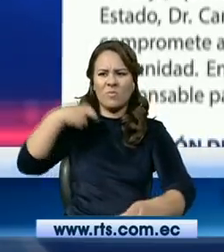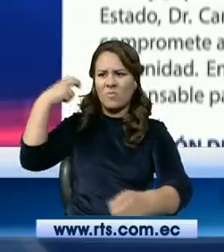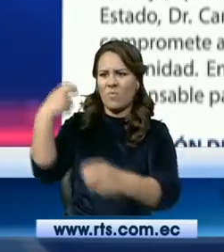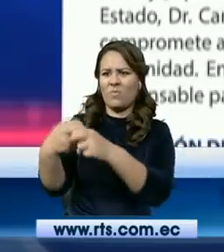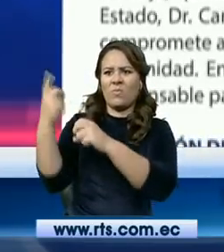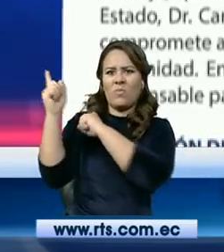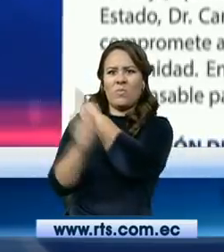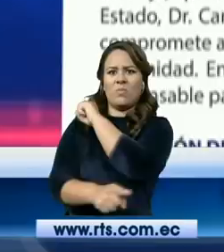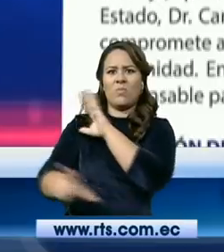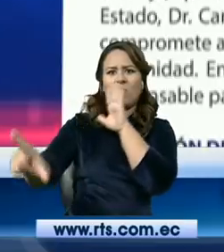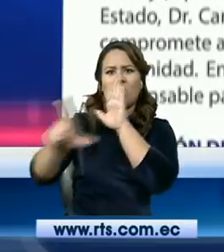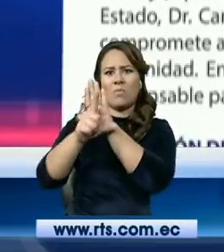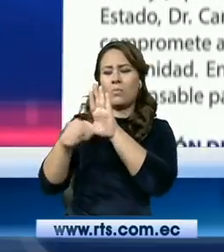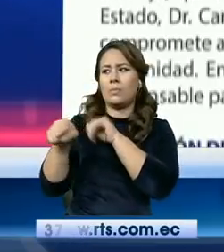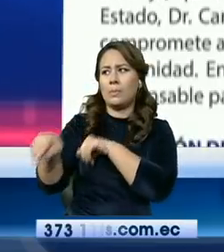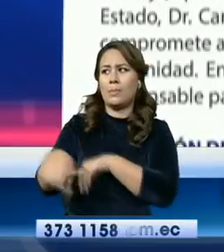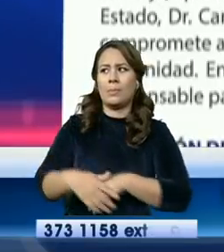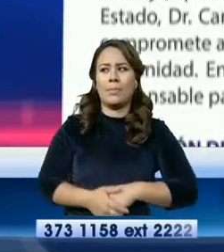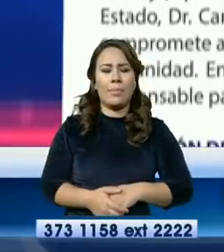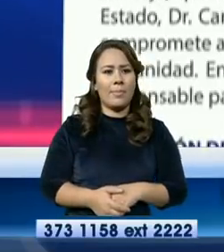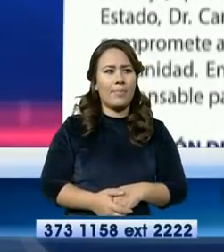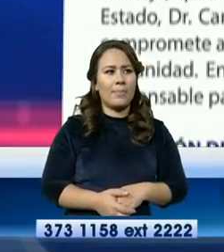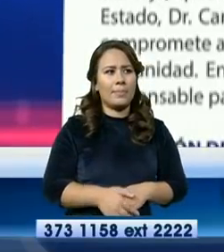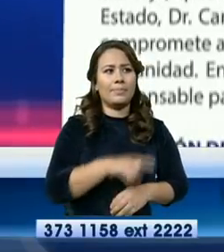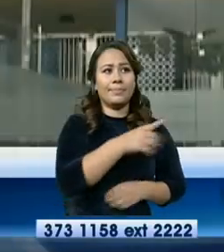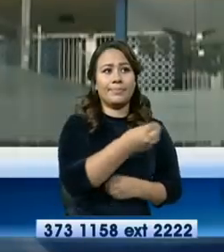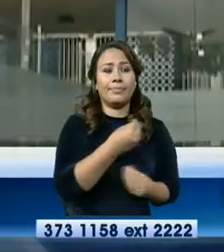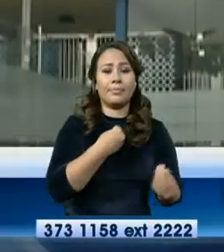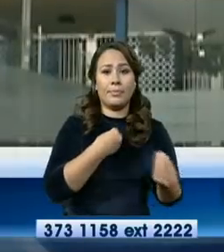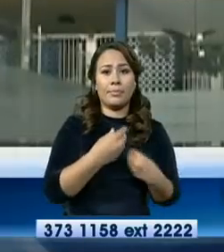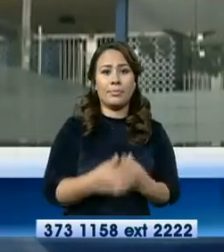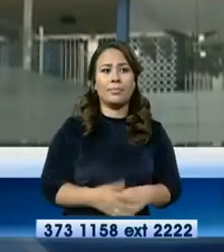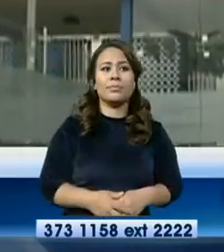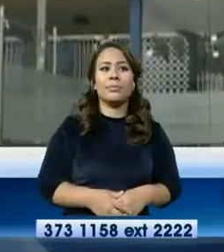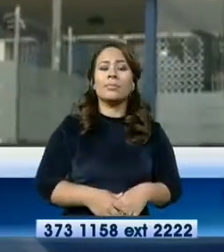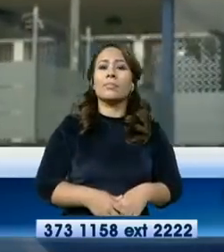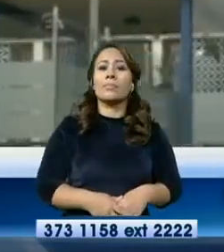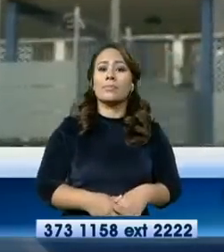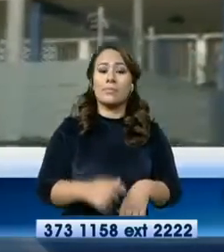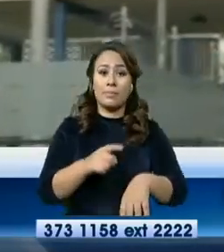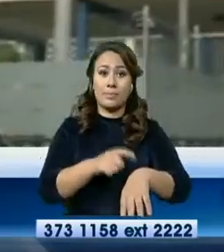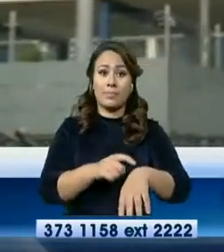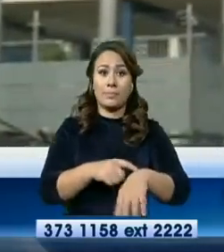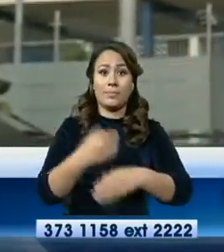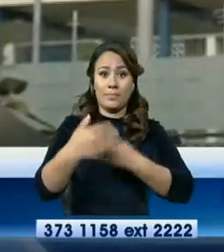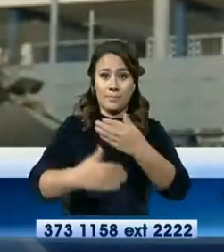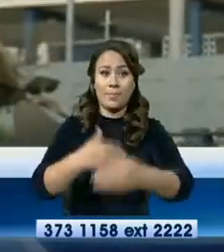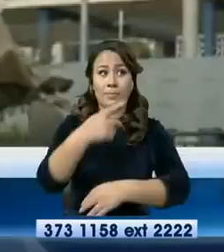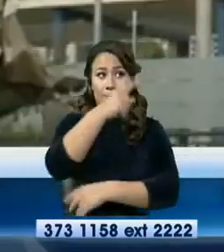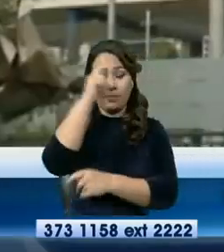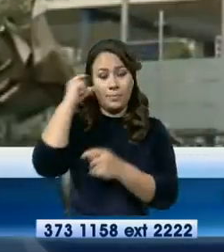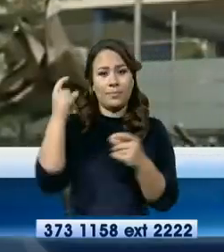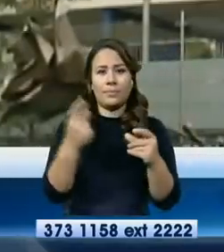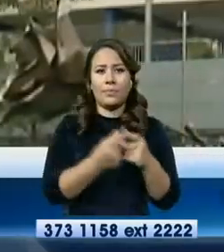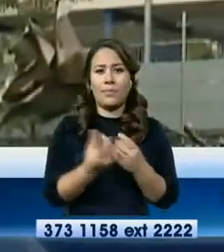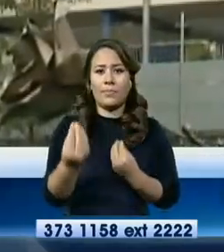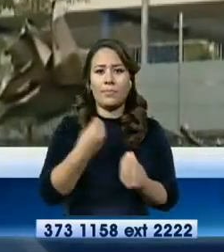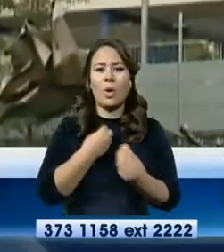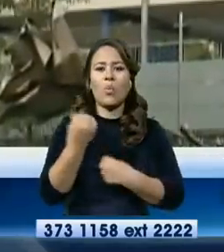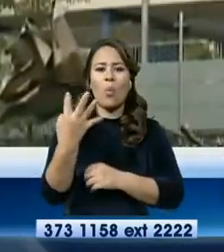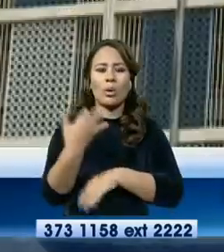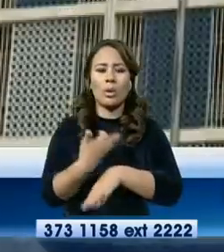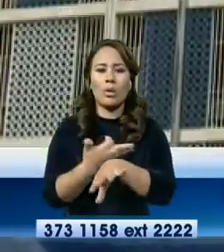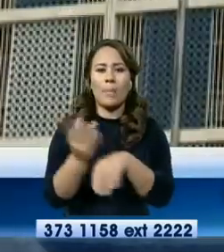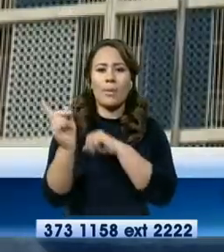de la ley para que este acto no quede en la impunidad en las próximas horas la fiscalía formulará cargos en contra del responsable